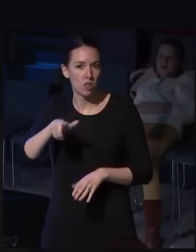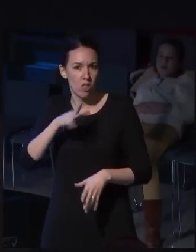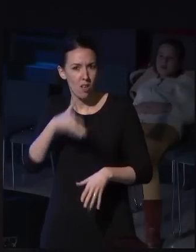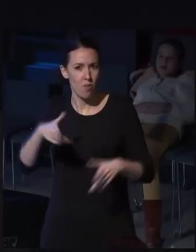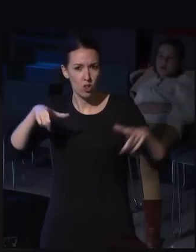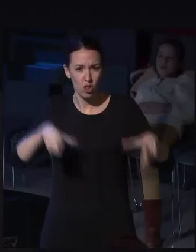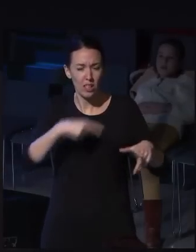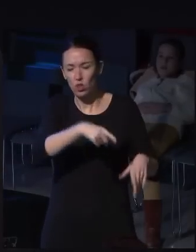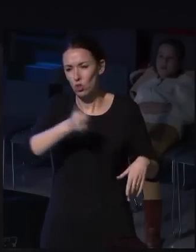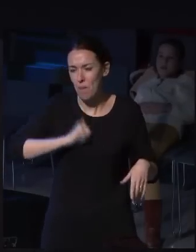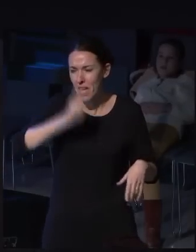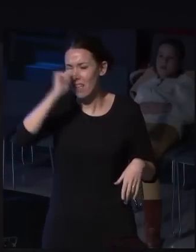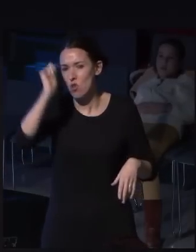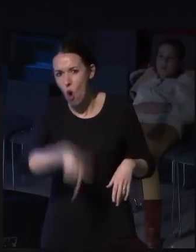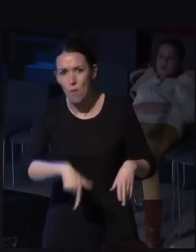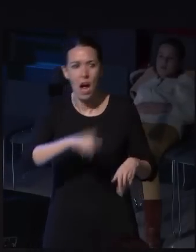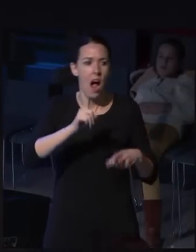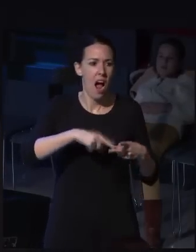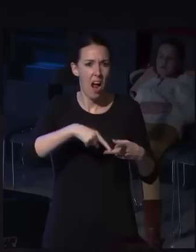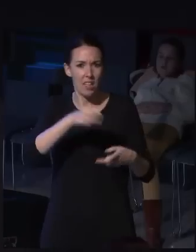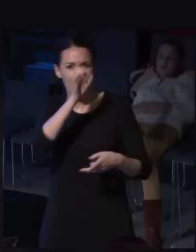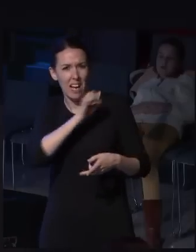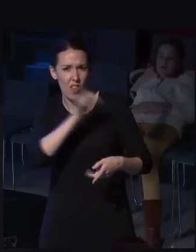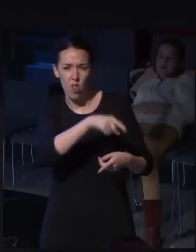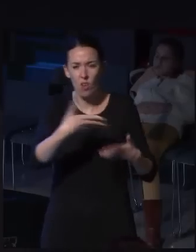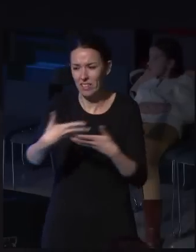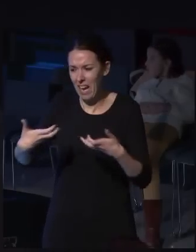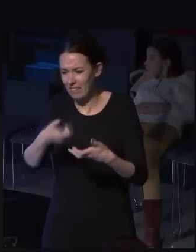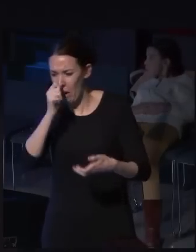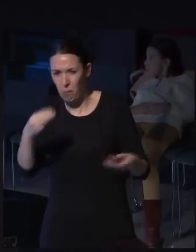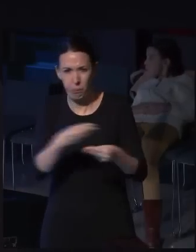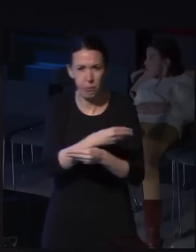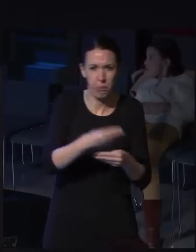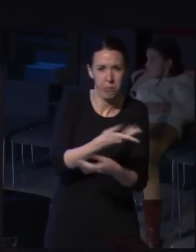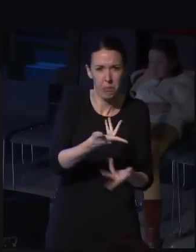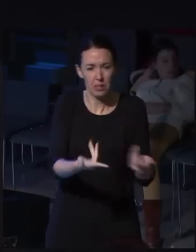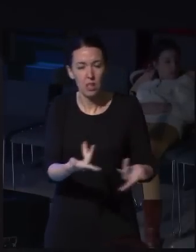local de eso es una mierda, eso no vale, aquí traes esta canción, esa letra no. Entonces,